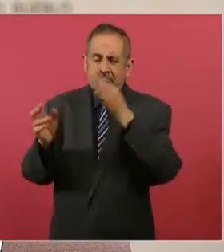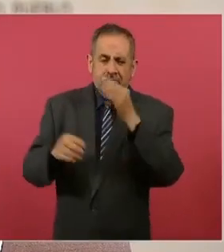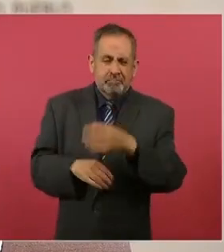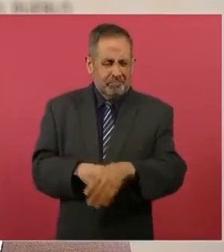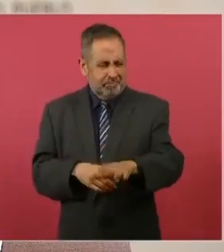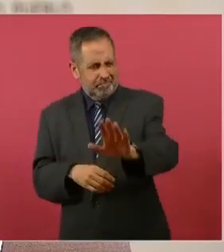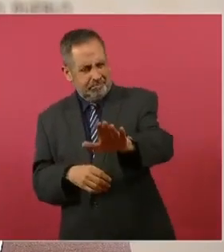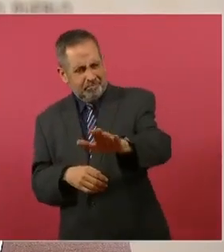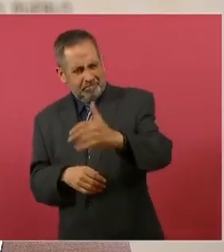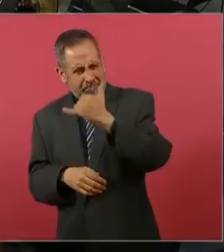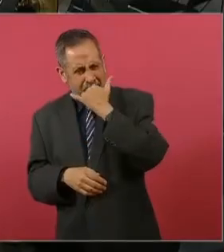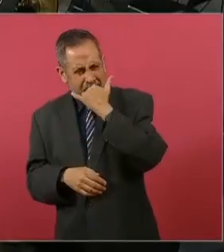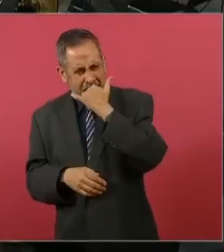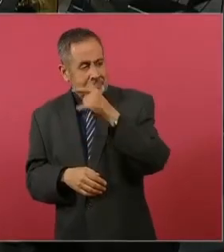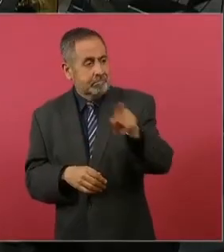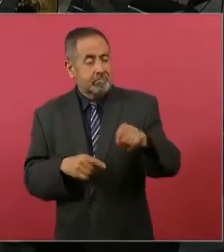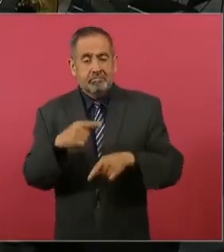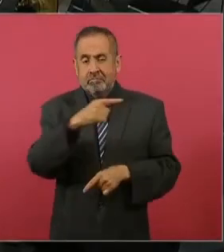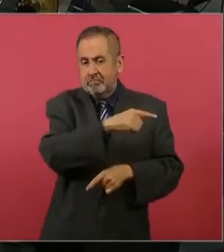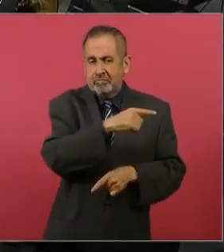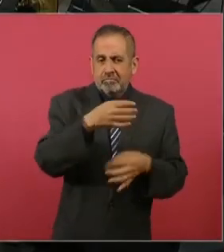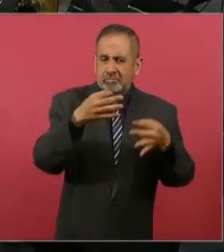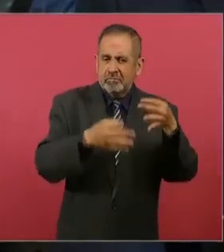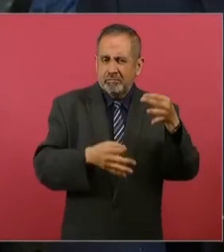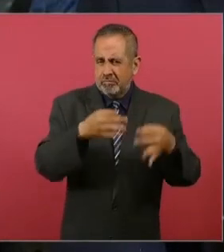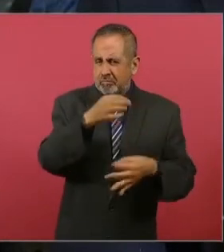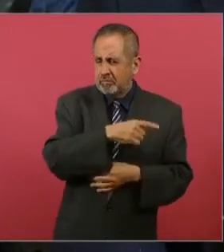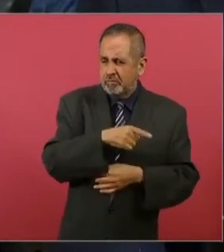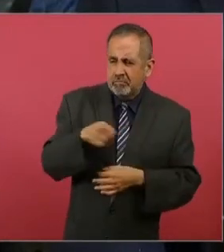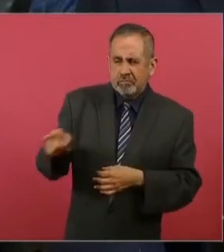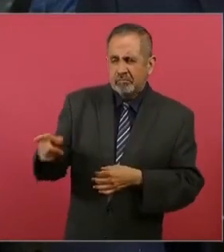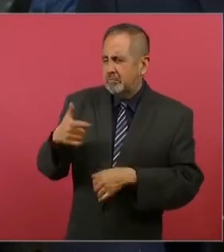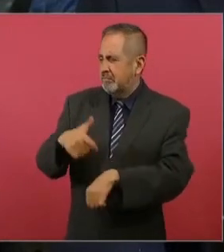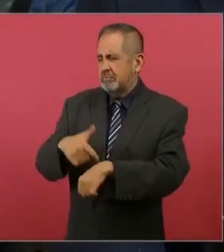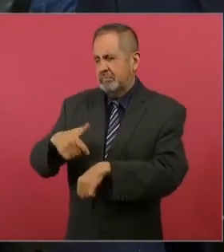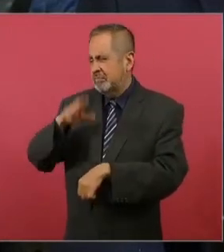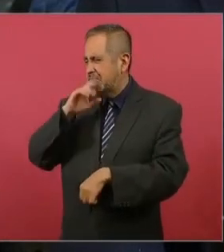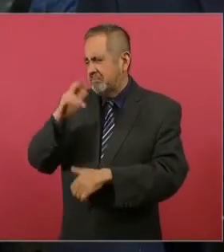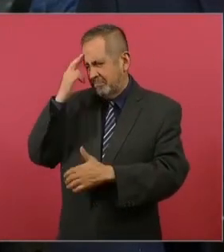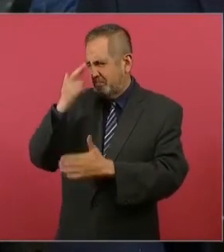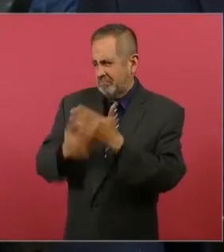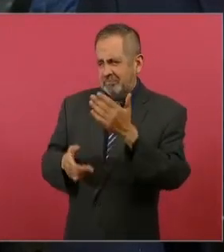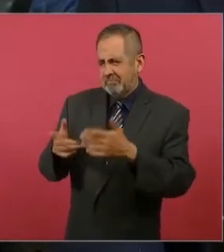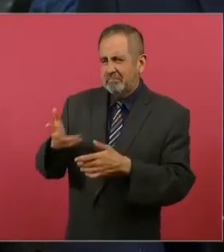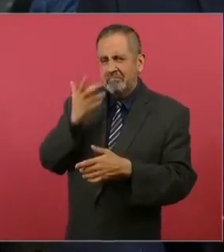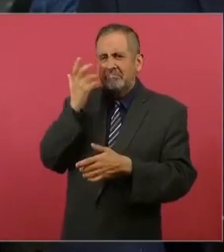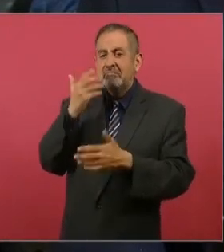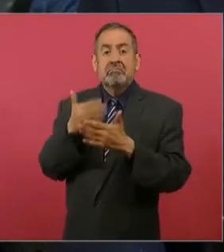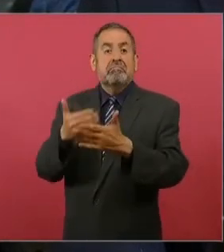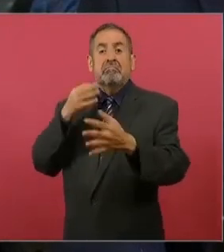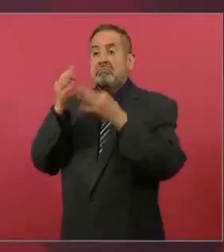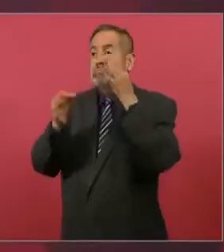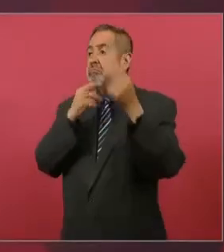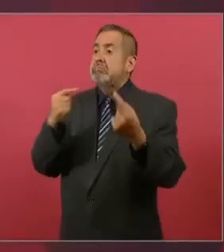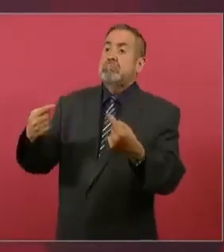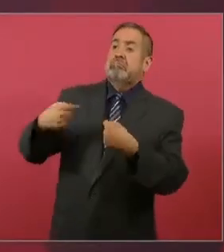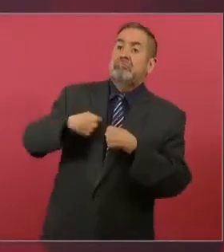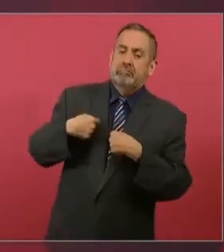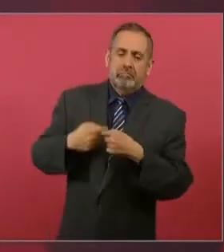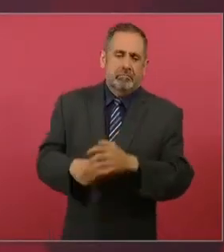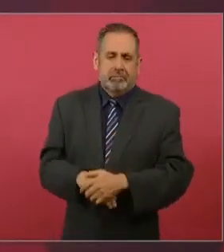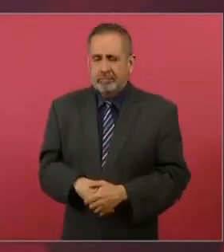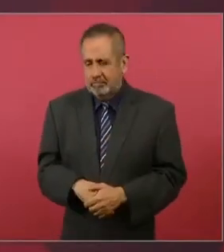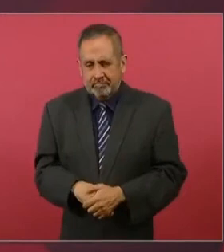el riesgo de que en algún momento la autoridad electoral diga sí violaron los tiempos electorales? Porque ni siquiera